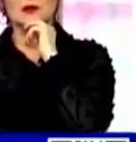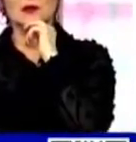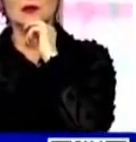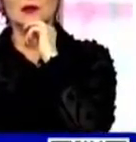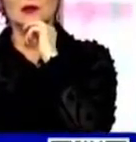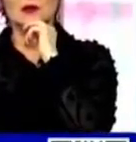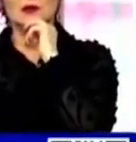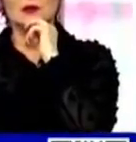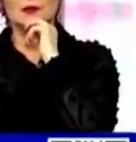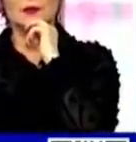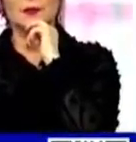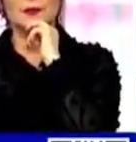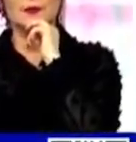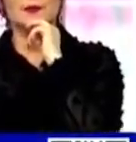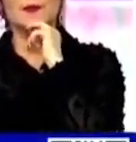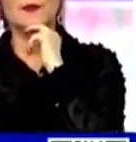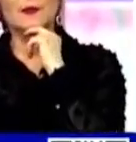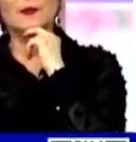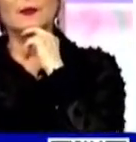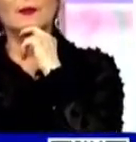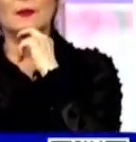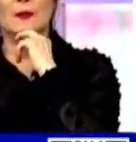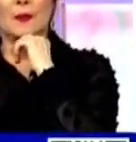no lo conozco